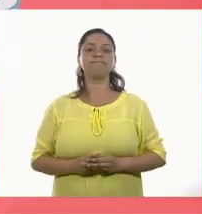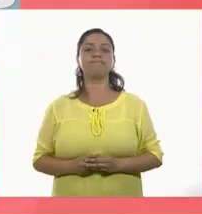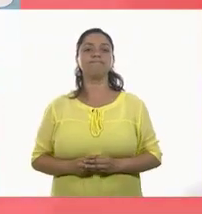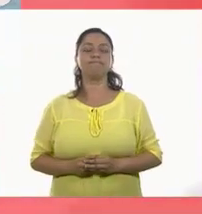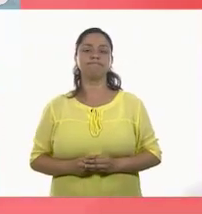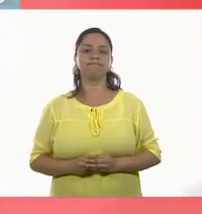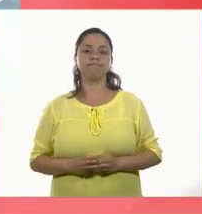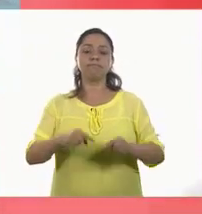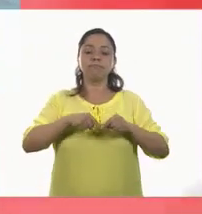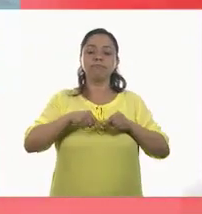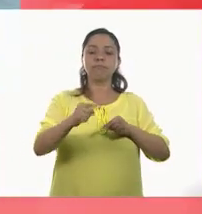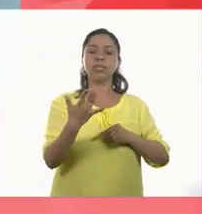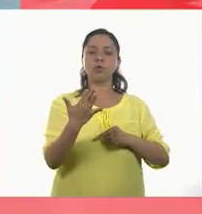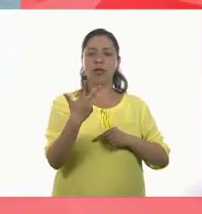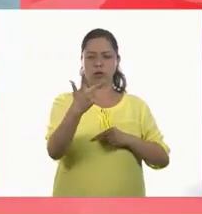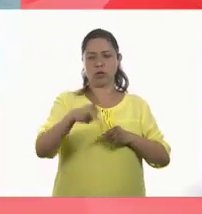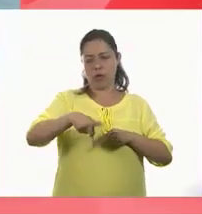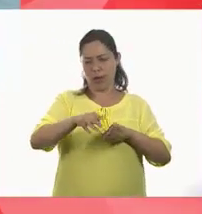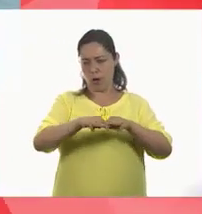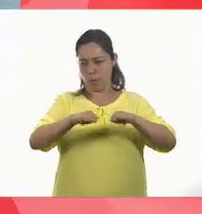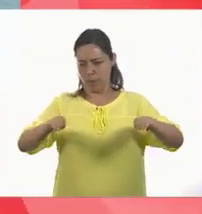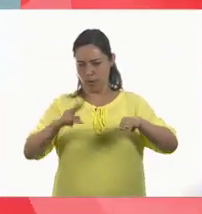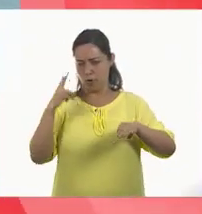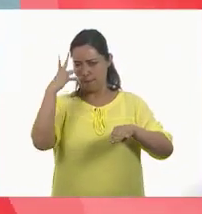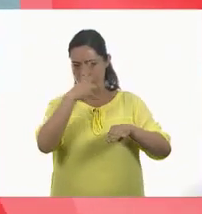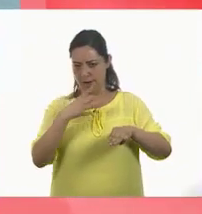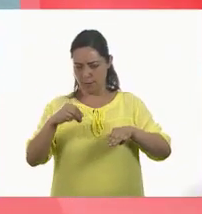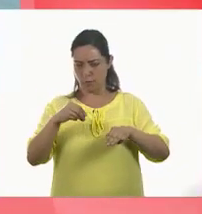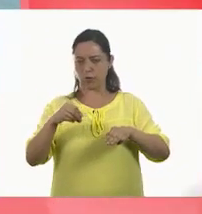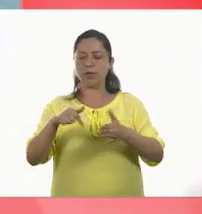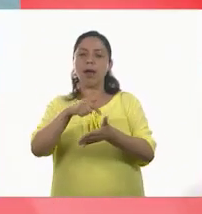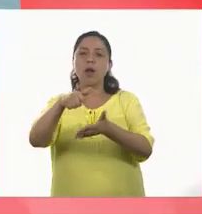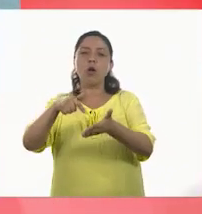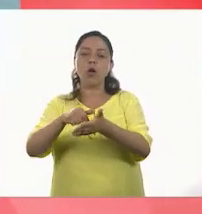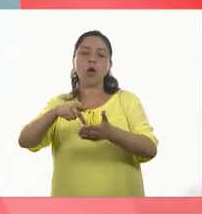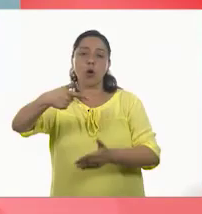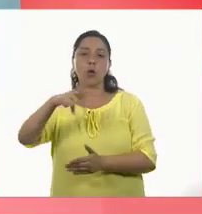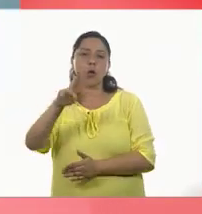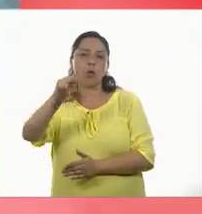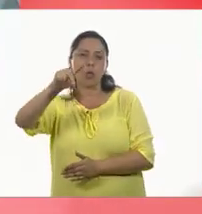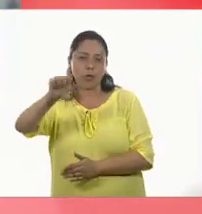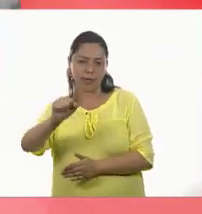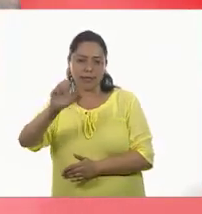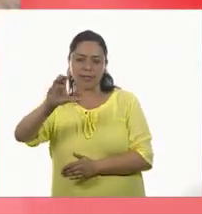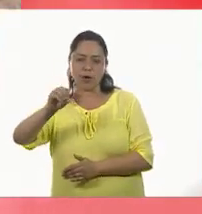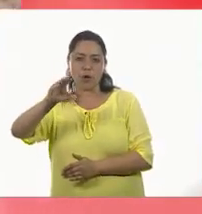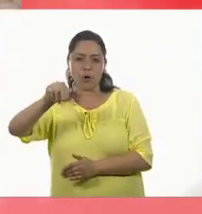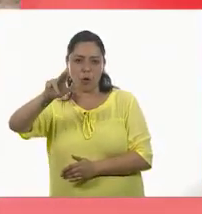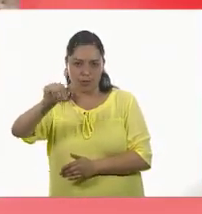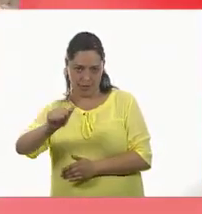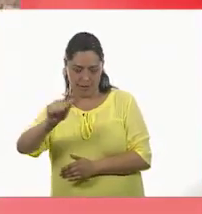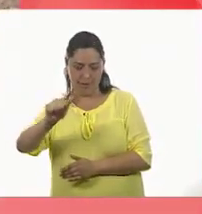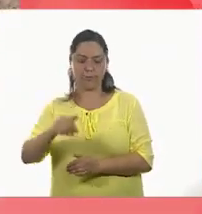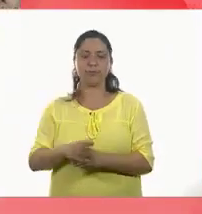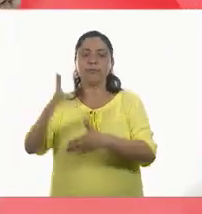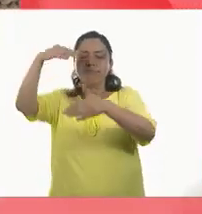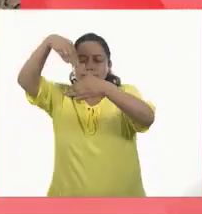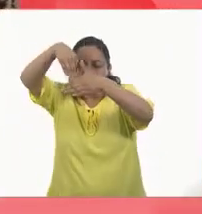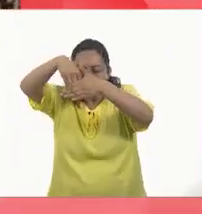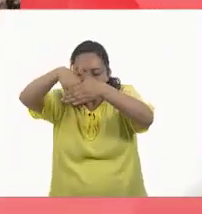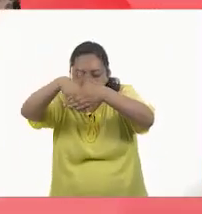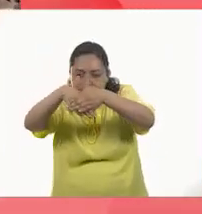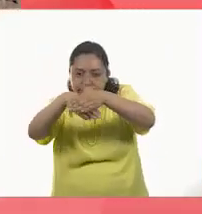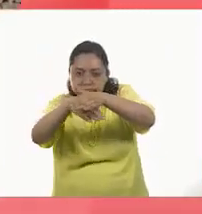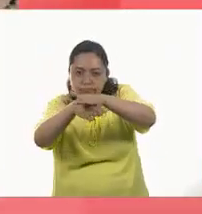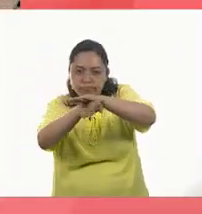A 58 kilómetros de Villahermosa se encuentran las Grutas de Coconá, una fascinante entrada al mundo